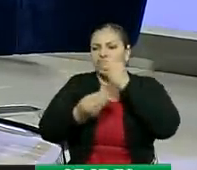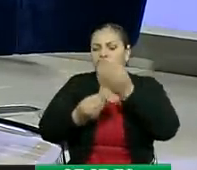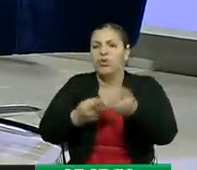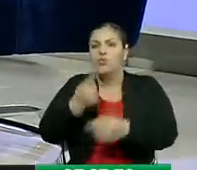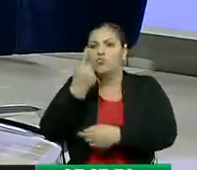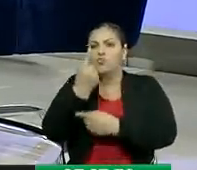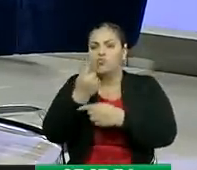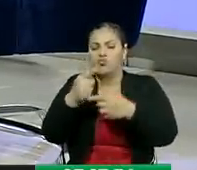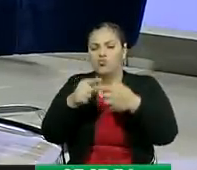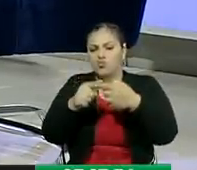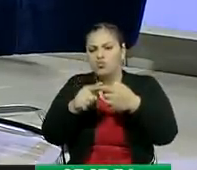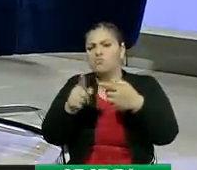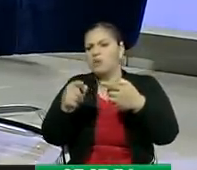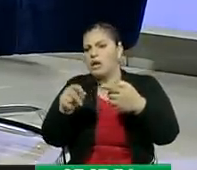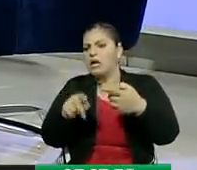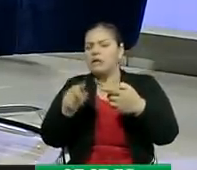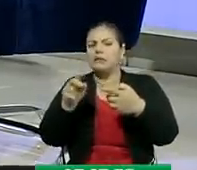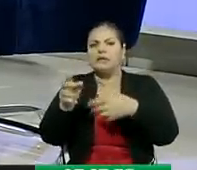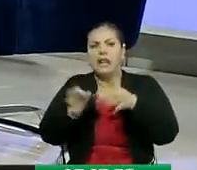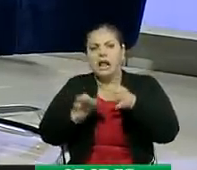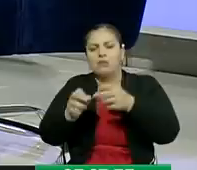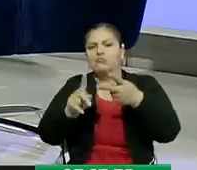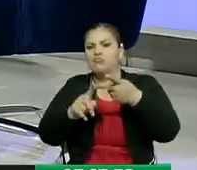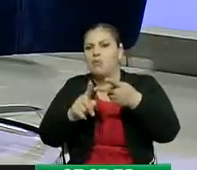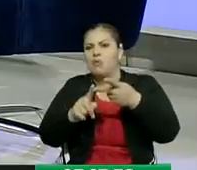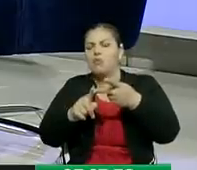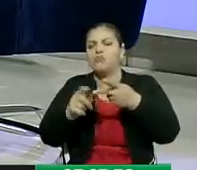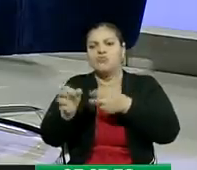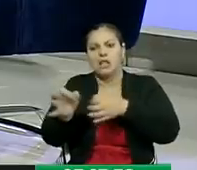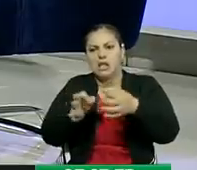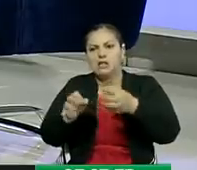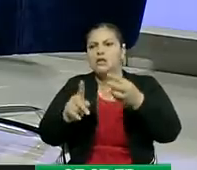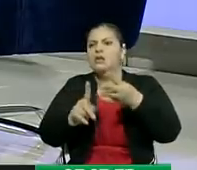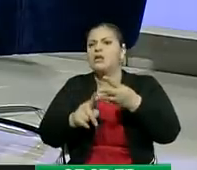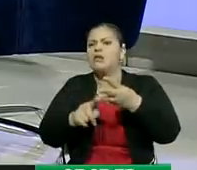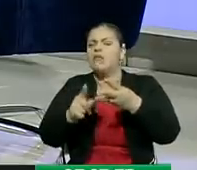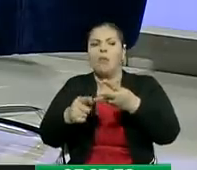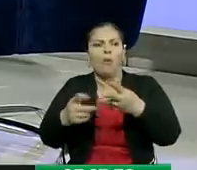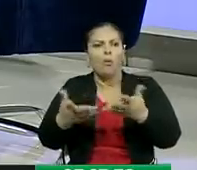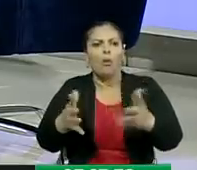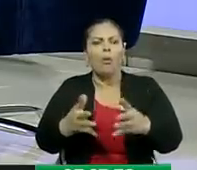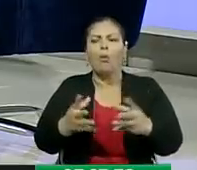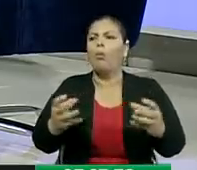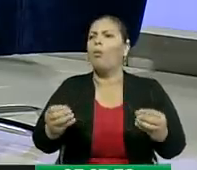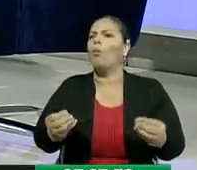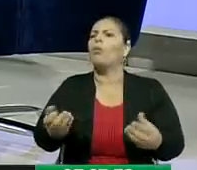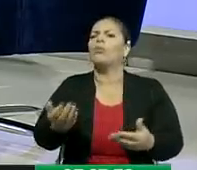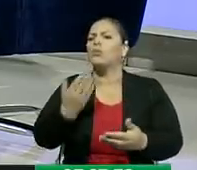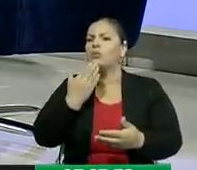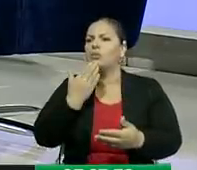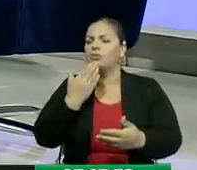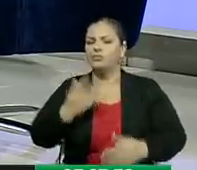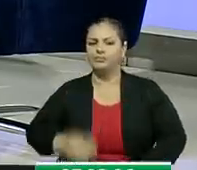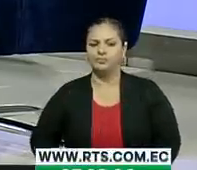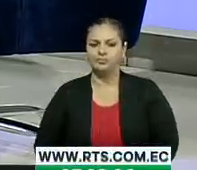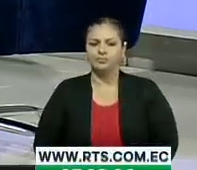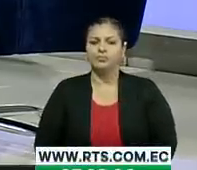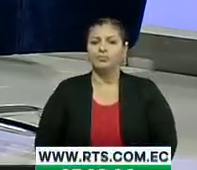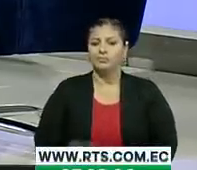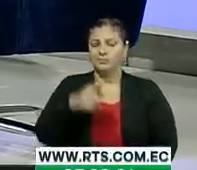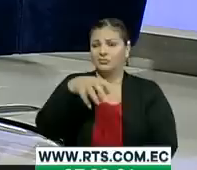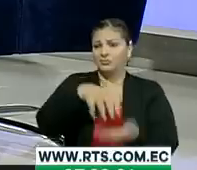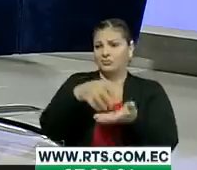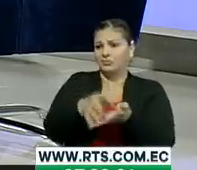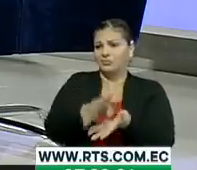desapareció. ¿Cuán importante van a ser estos dos testimonios ante la Comisión Especial de la Asamblea Nacional para poder